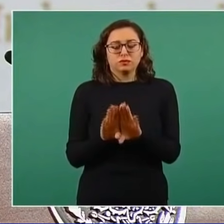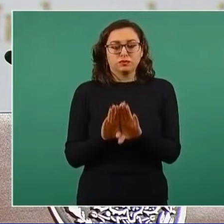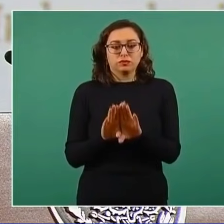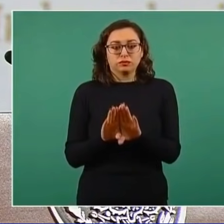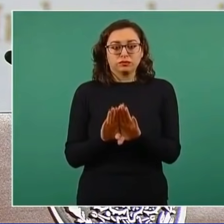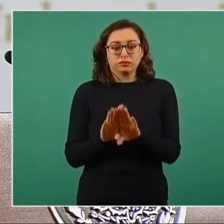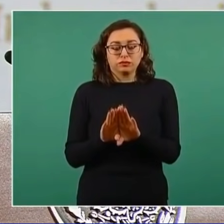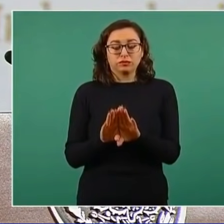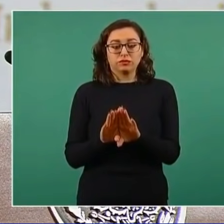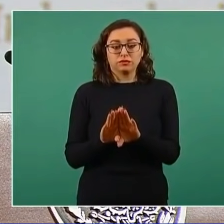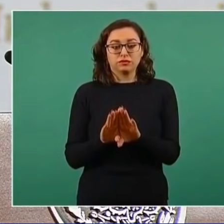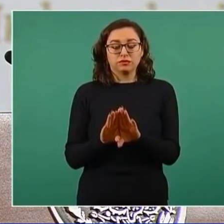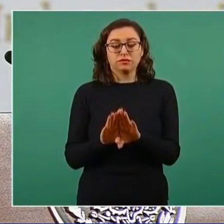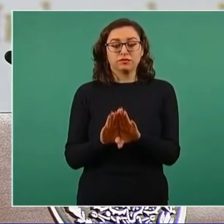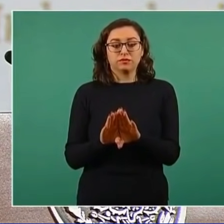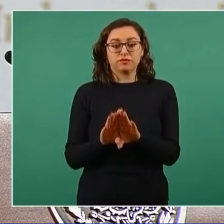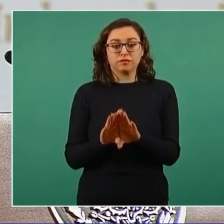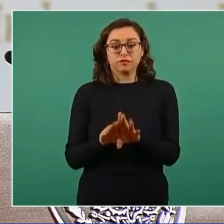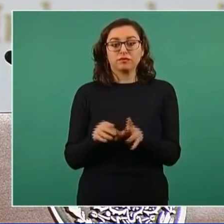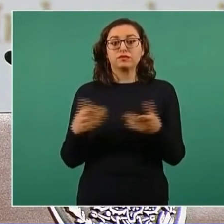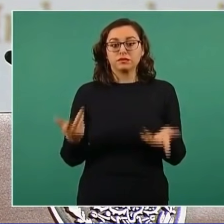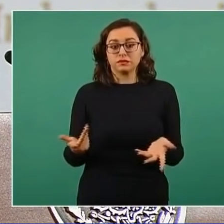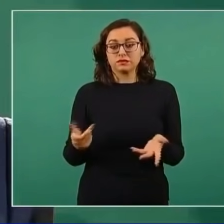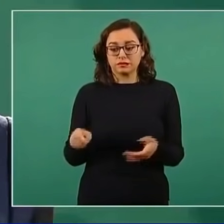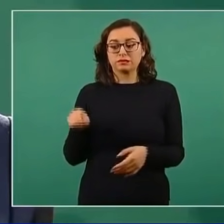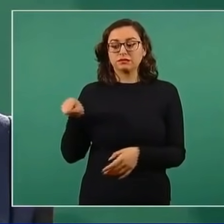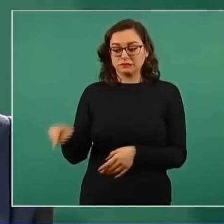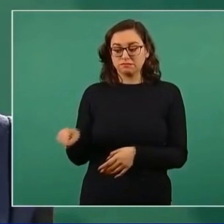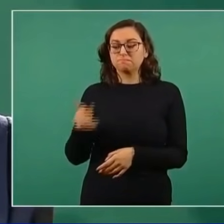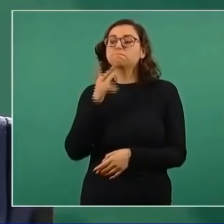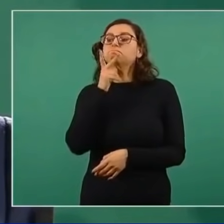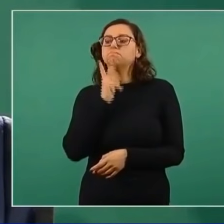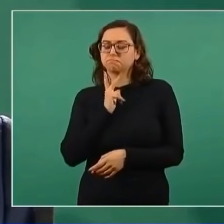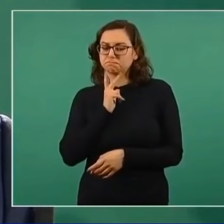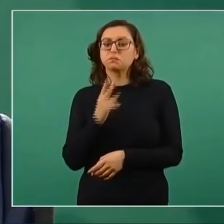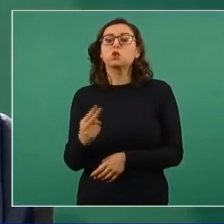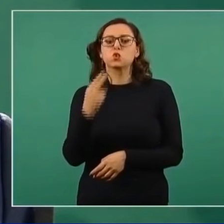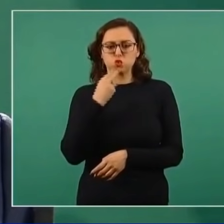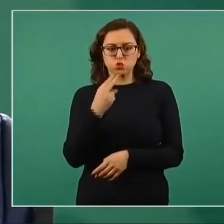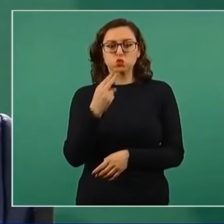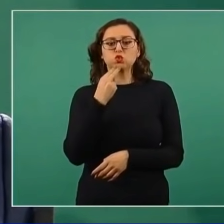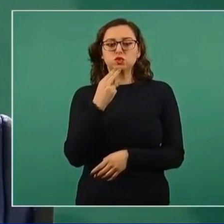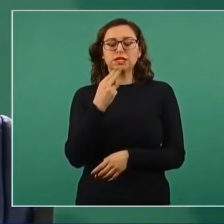Utilizar esta energía, este recurso no renovable,